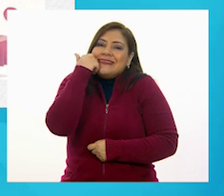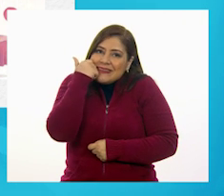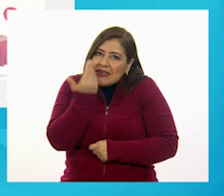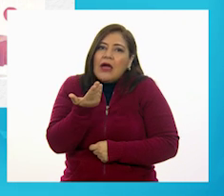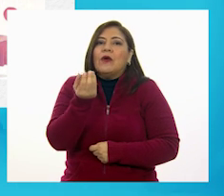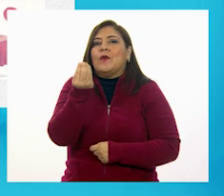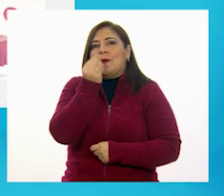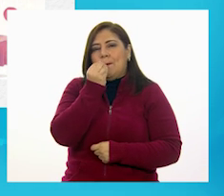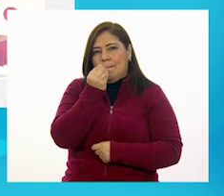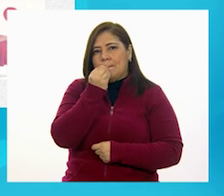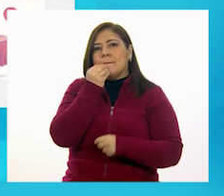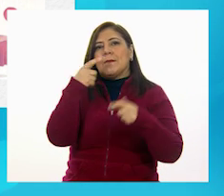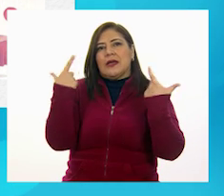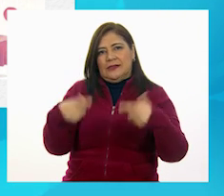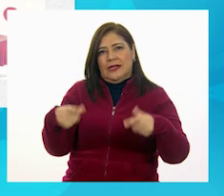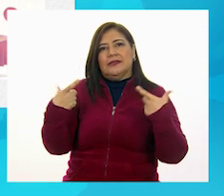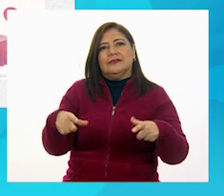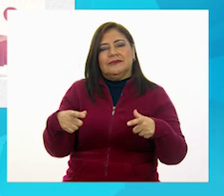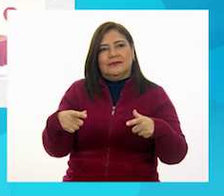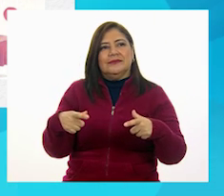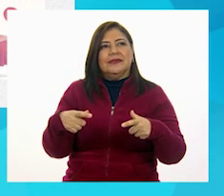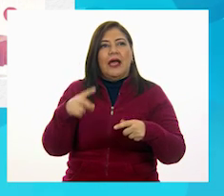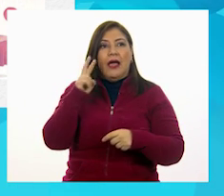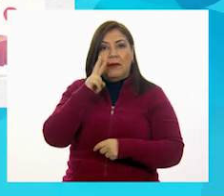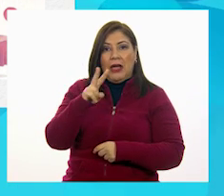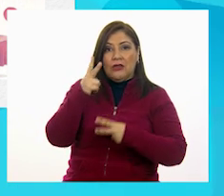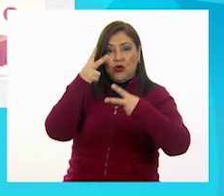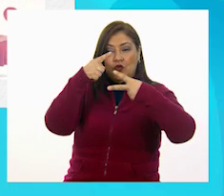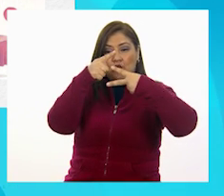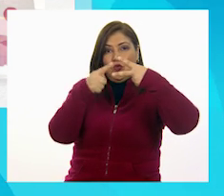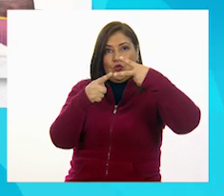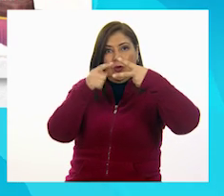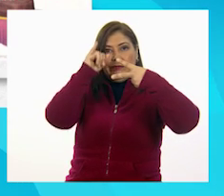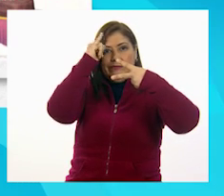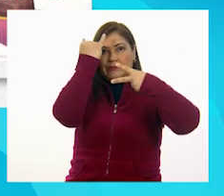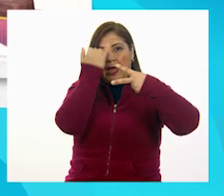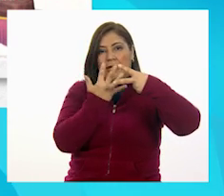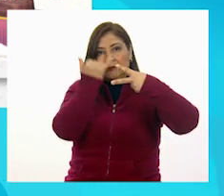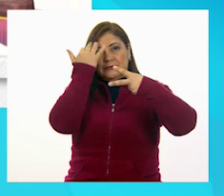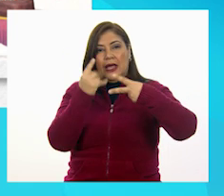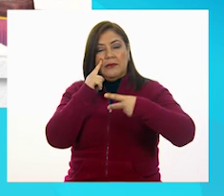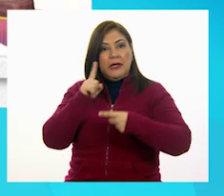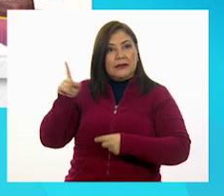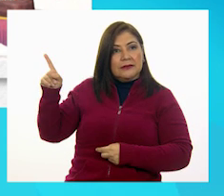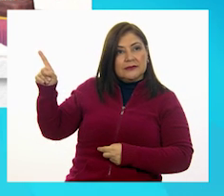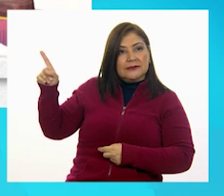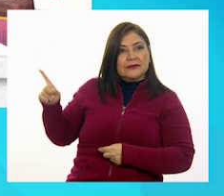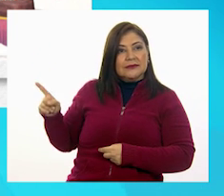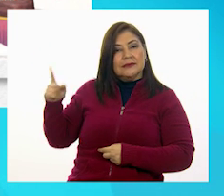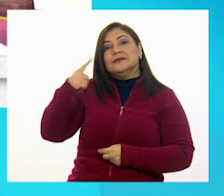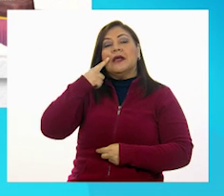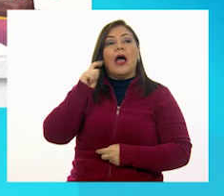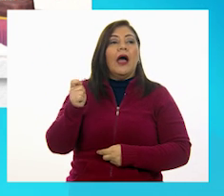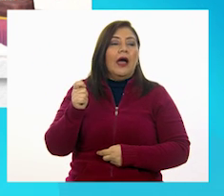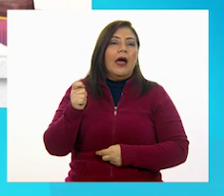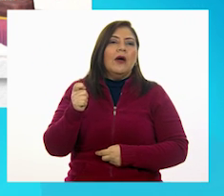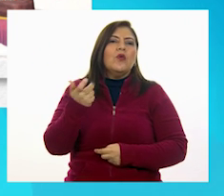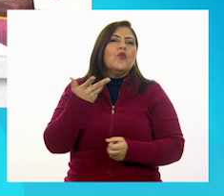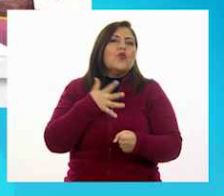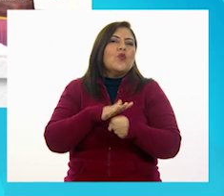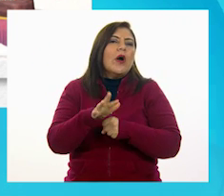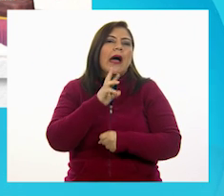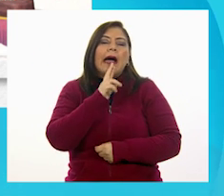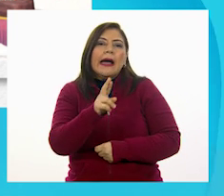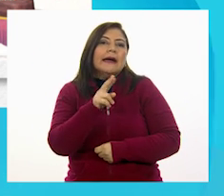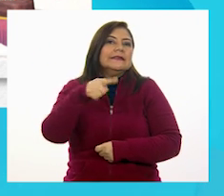pastel. ¿Ya se fijaron en las dos imágenes que hay? ¿A cuál correspondería Alexia?